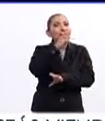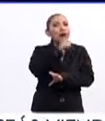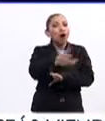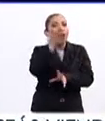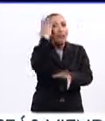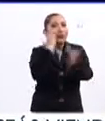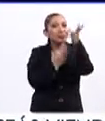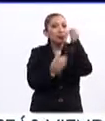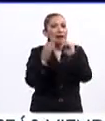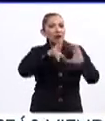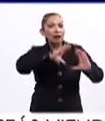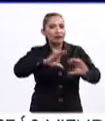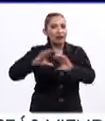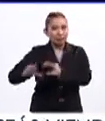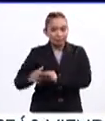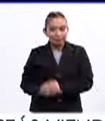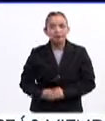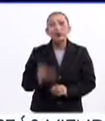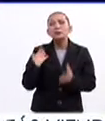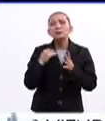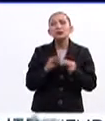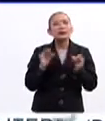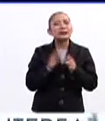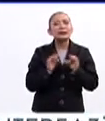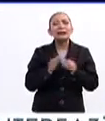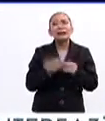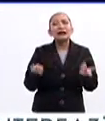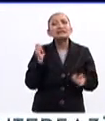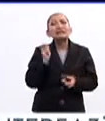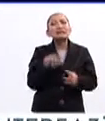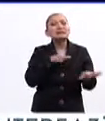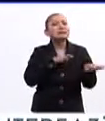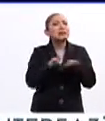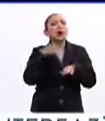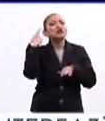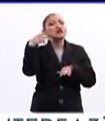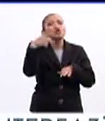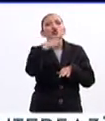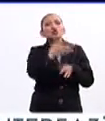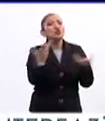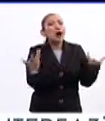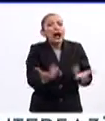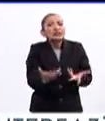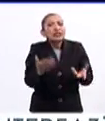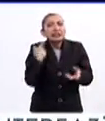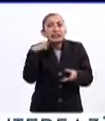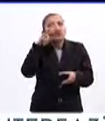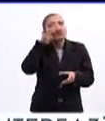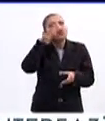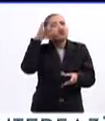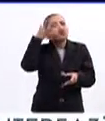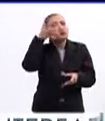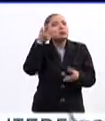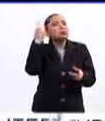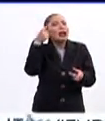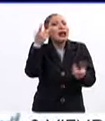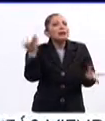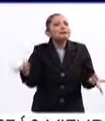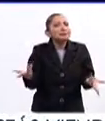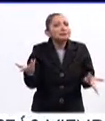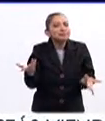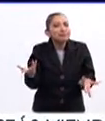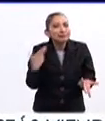los procesos educativos. Me gustaría que nos platiques qué es el trabajo que ustedes están desarrollando y con miras a qué